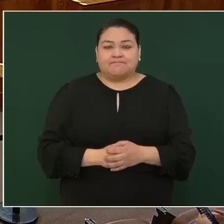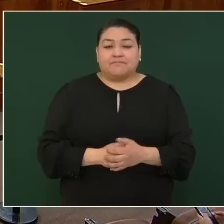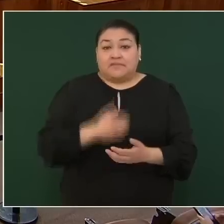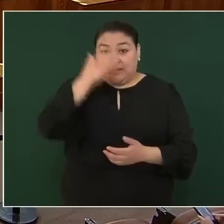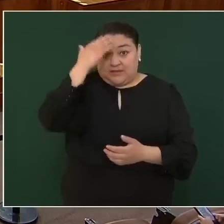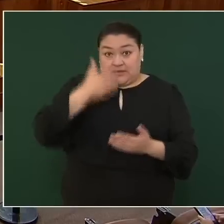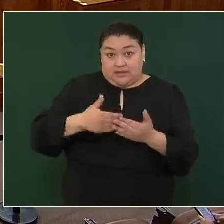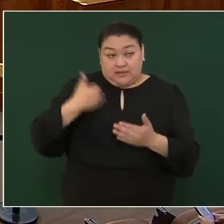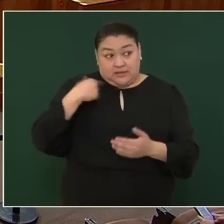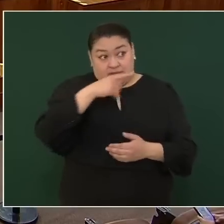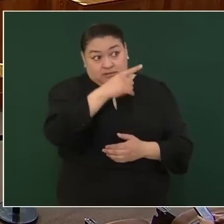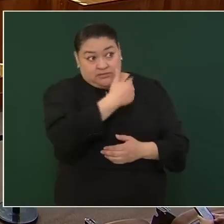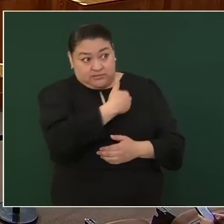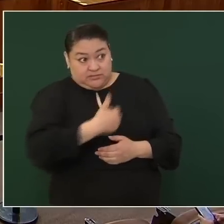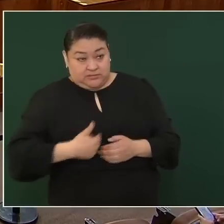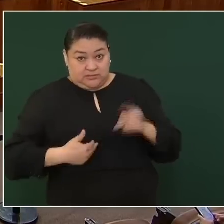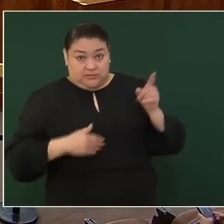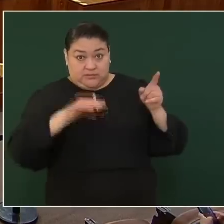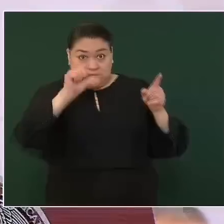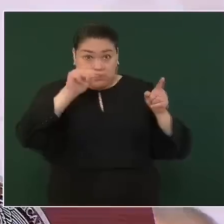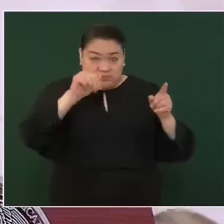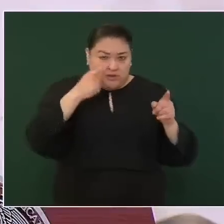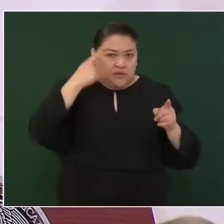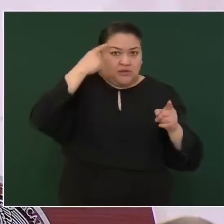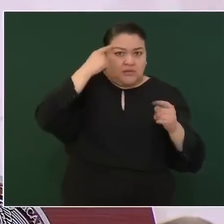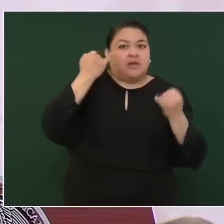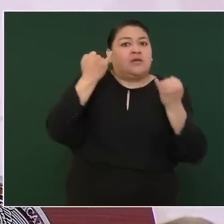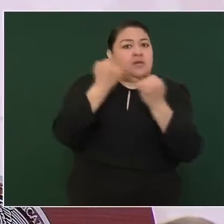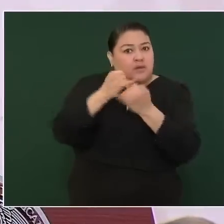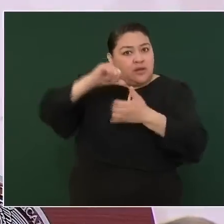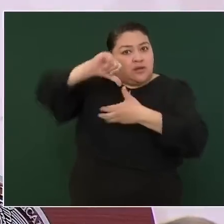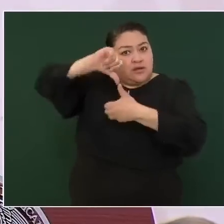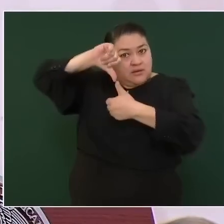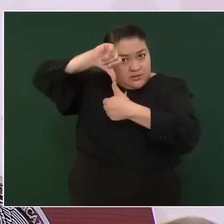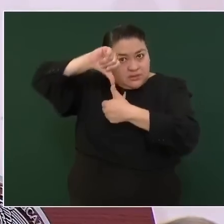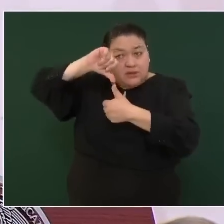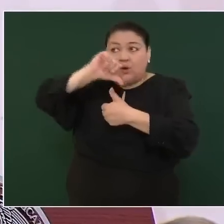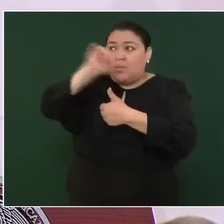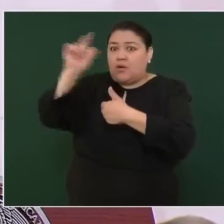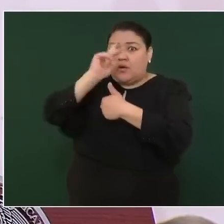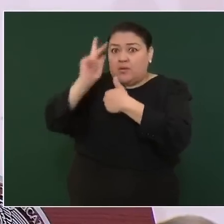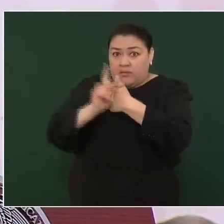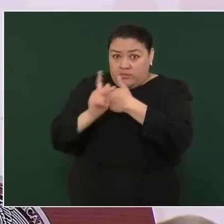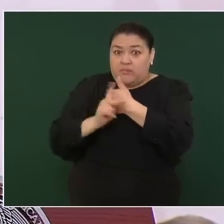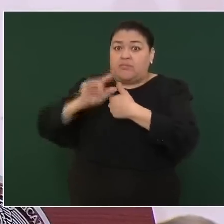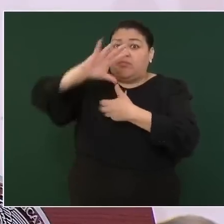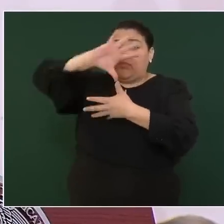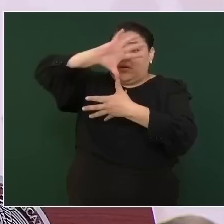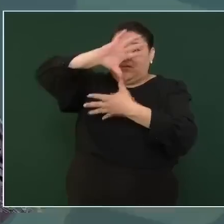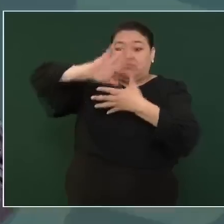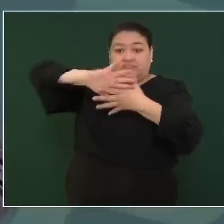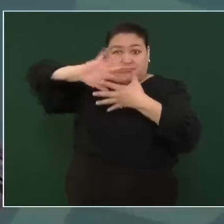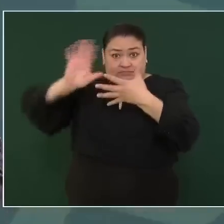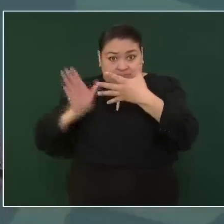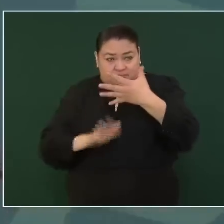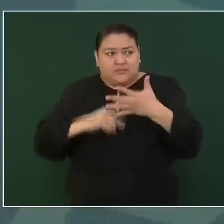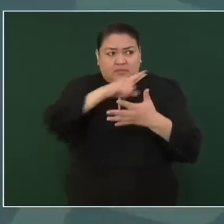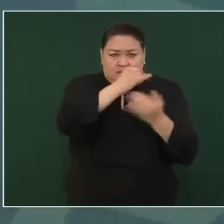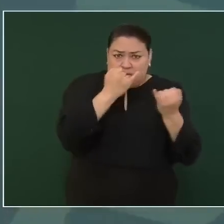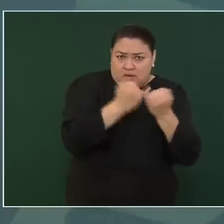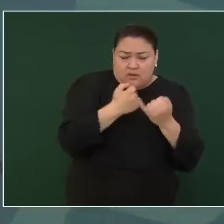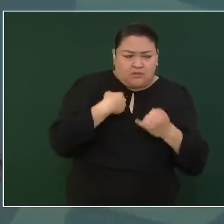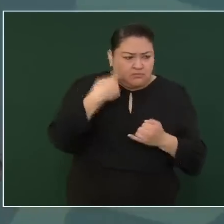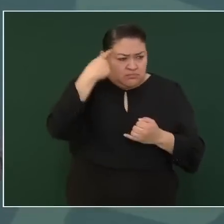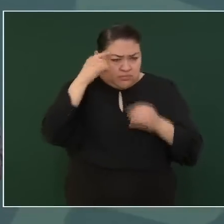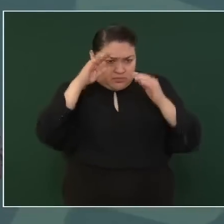habla pensando en Centroamérica y en otros países, incluso en Sudamérica y el Caribe, no nada más en